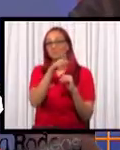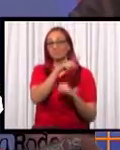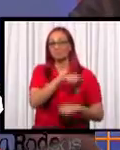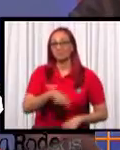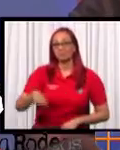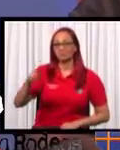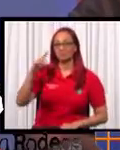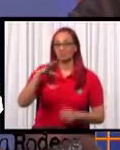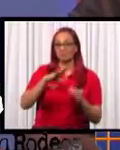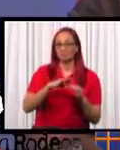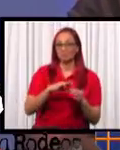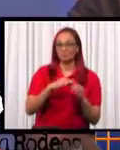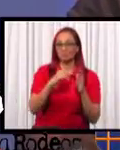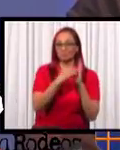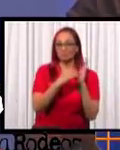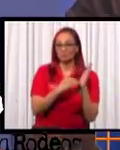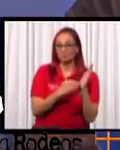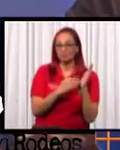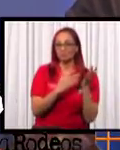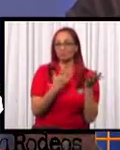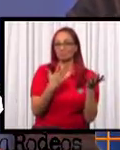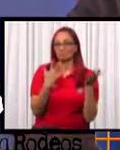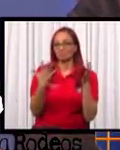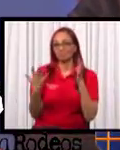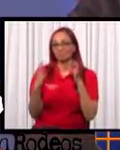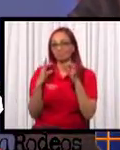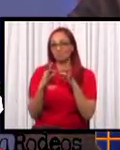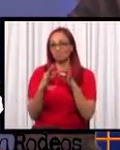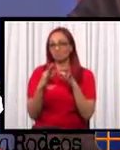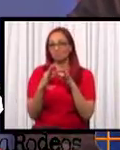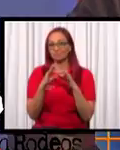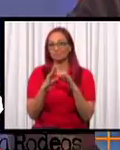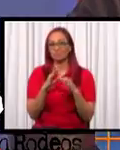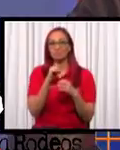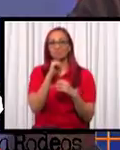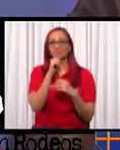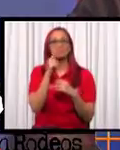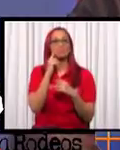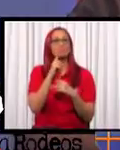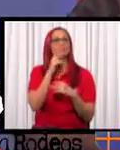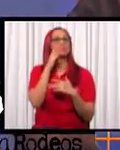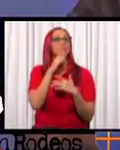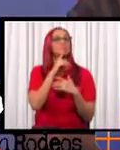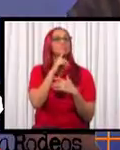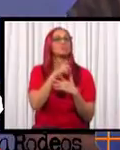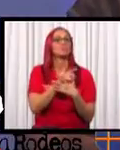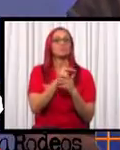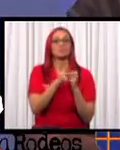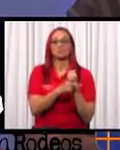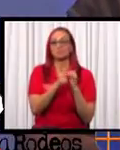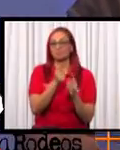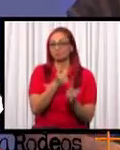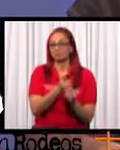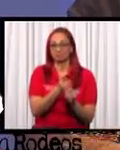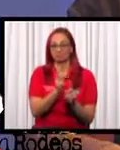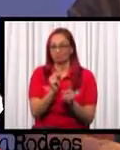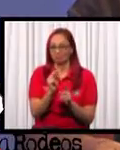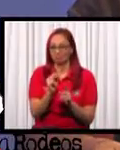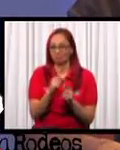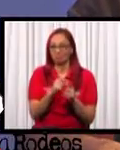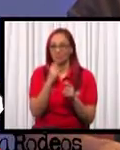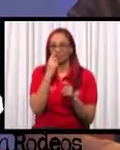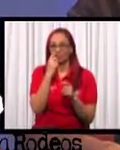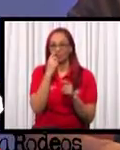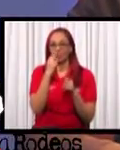las muestras prácticamente pues son subjetivas, no obedecen a la realidad del país como tal. Y obviamente, pues